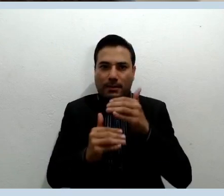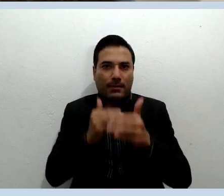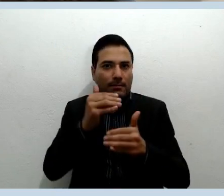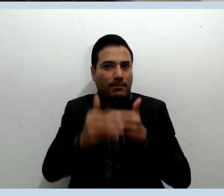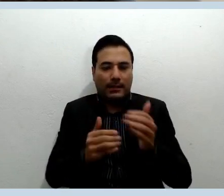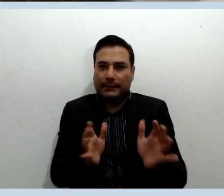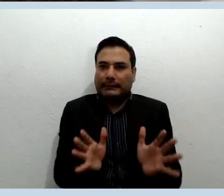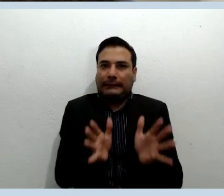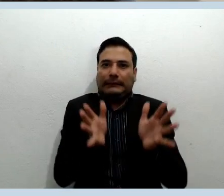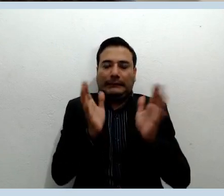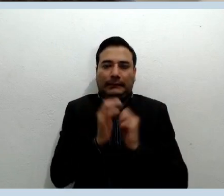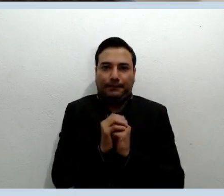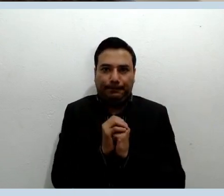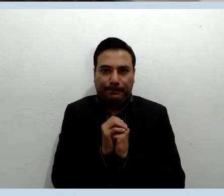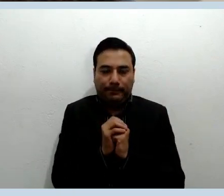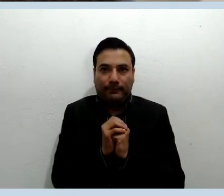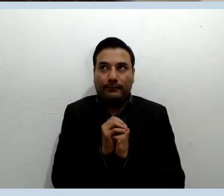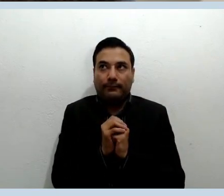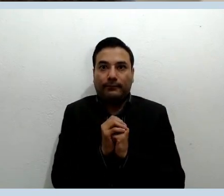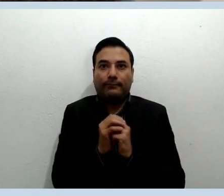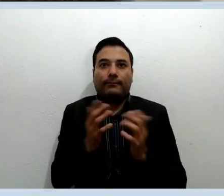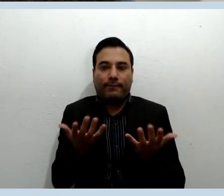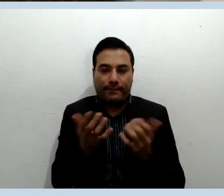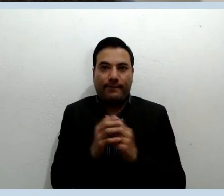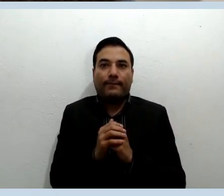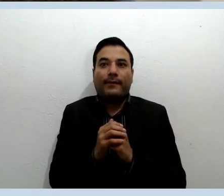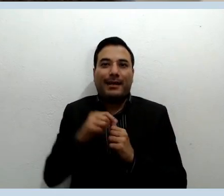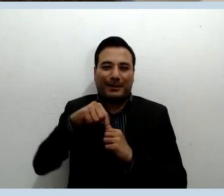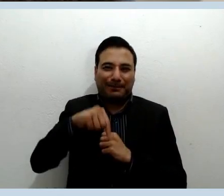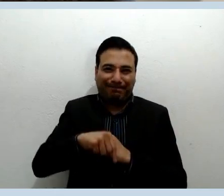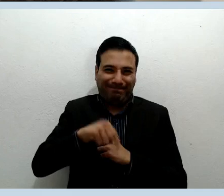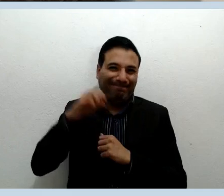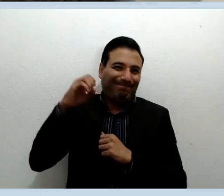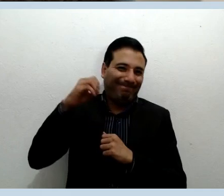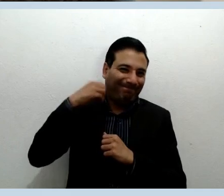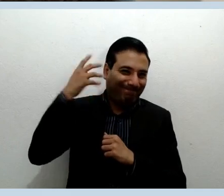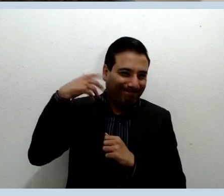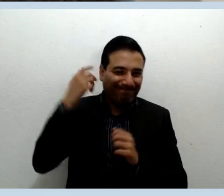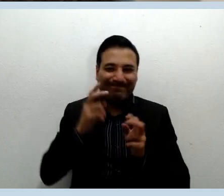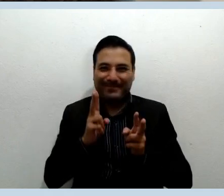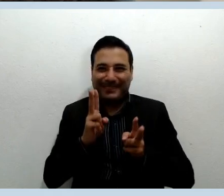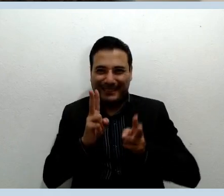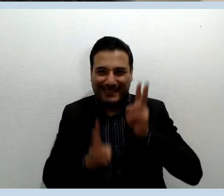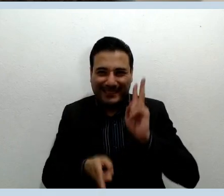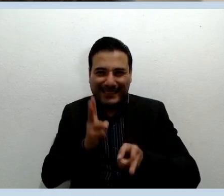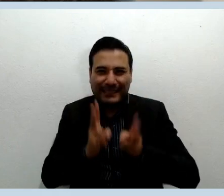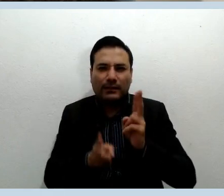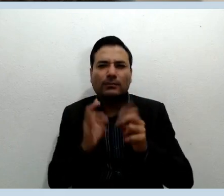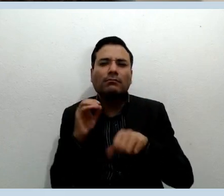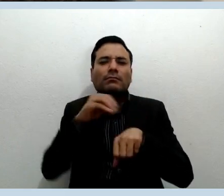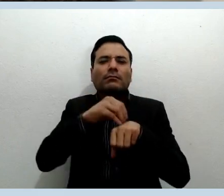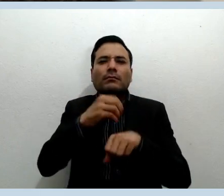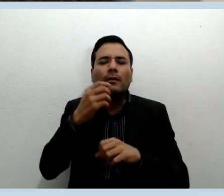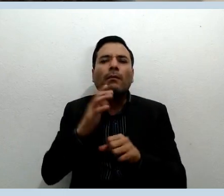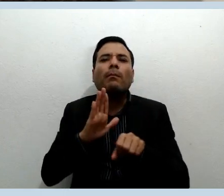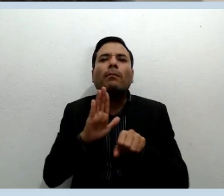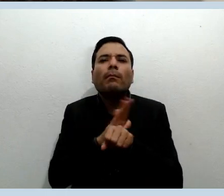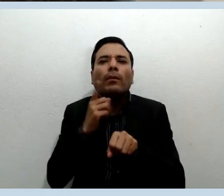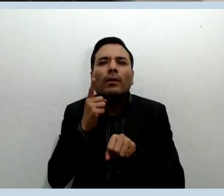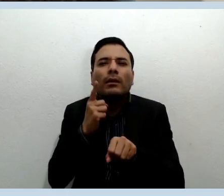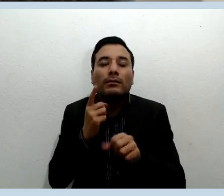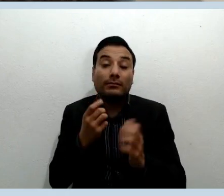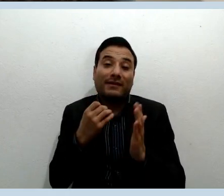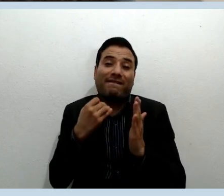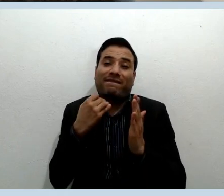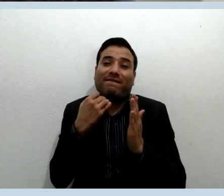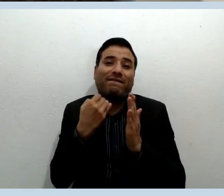realmente eh la cosa de las charlas viene de cubrir esos vacíos eh que